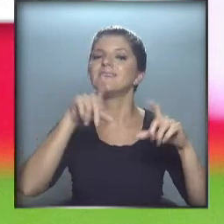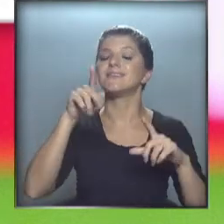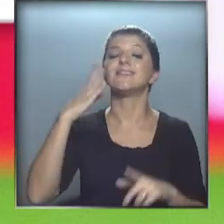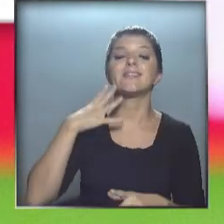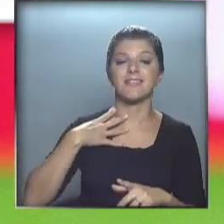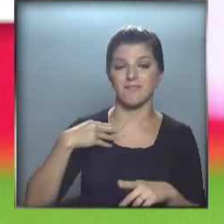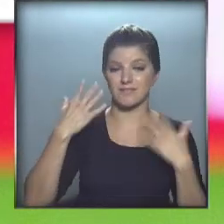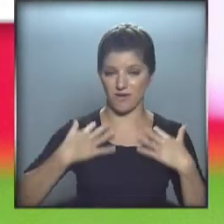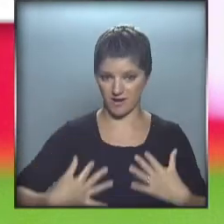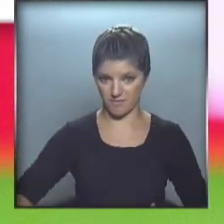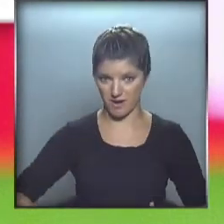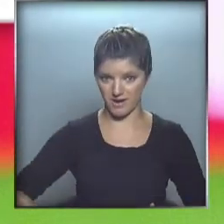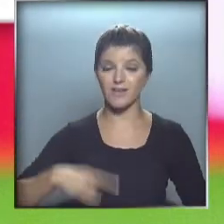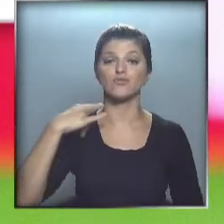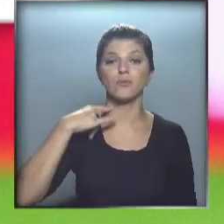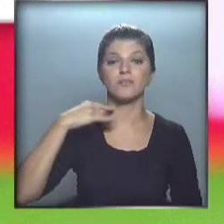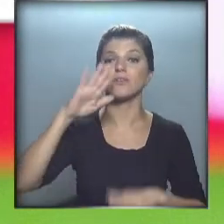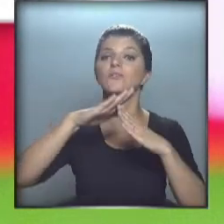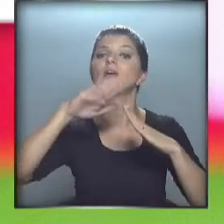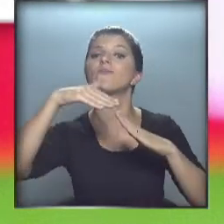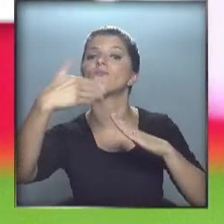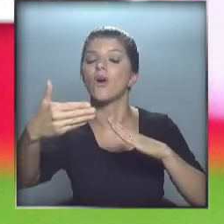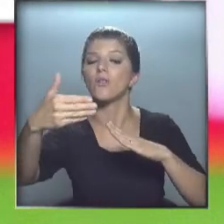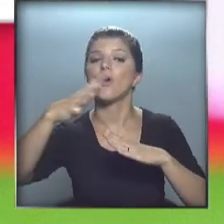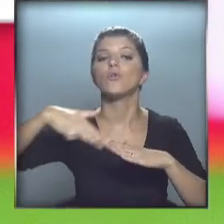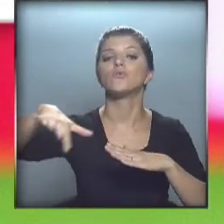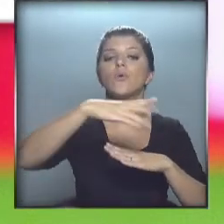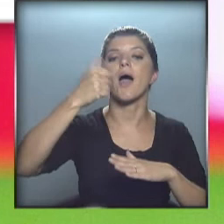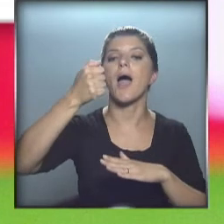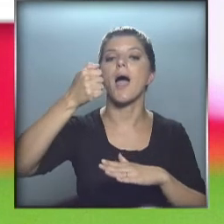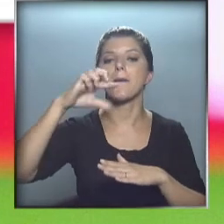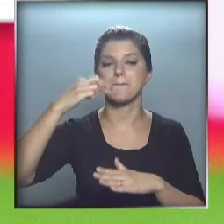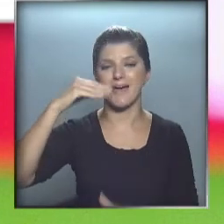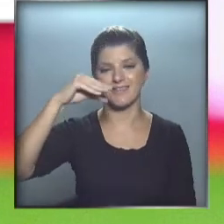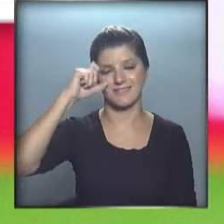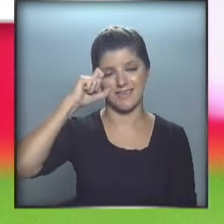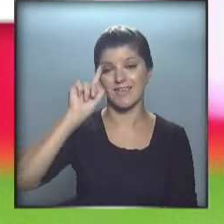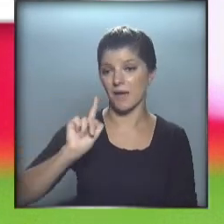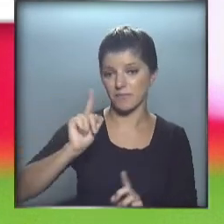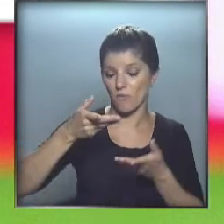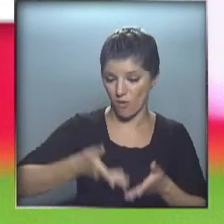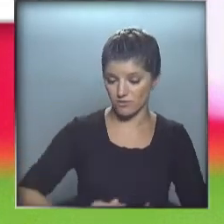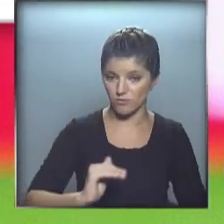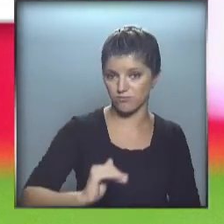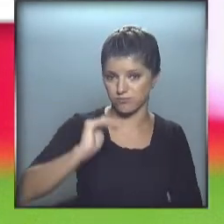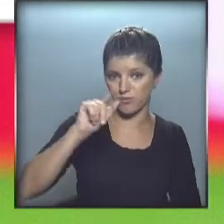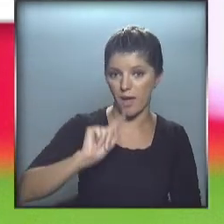Juventus y de fondo está el barrio Fuerte Apache, donde nació, se crió y aprendió a